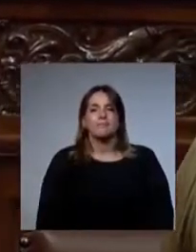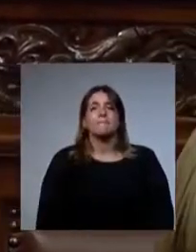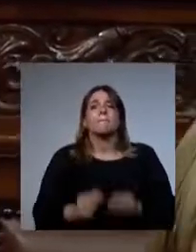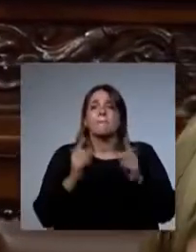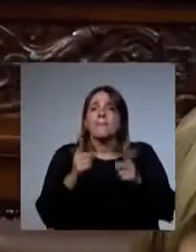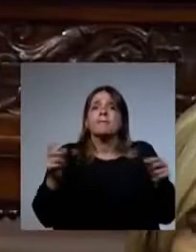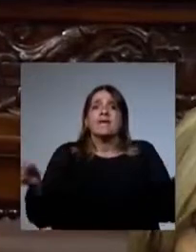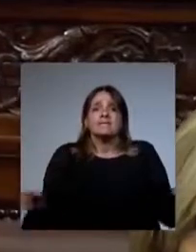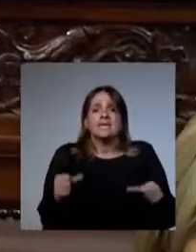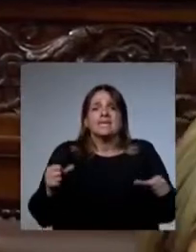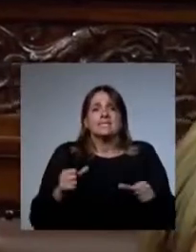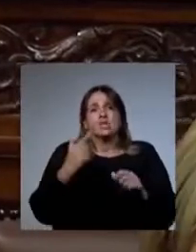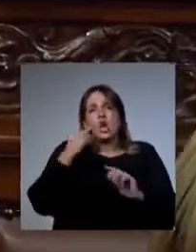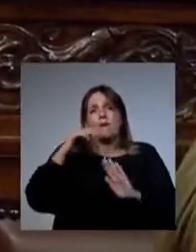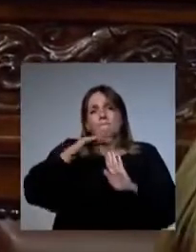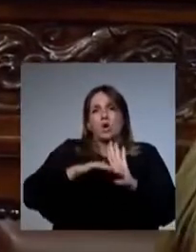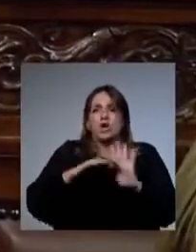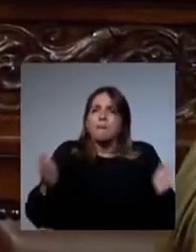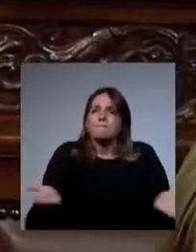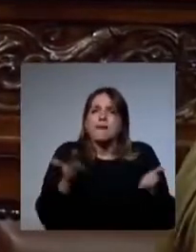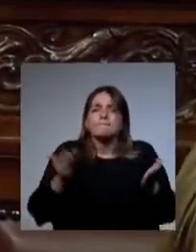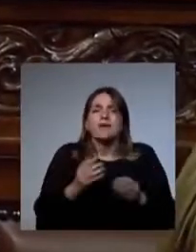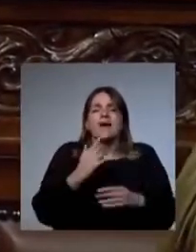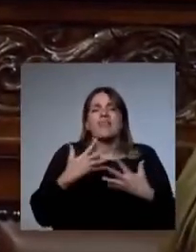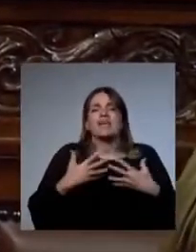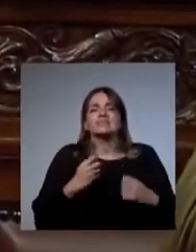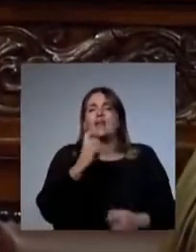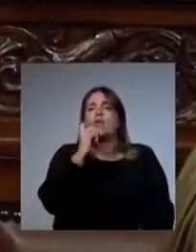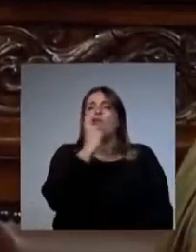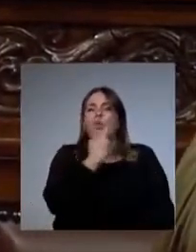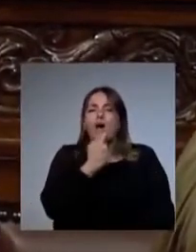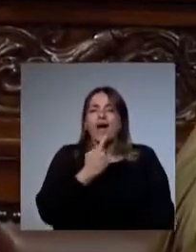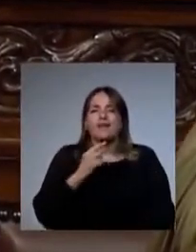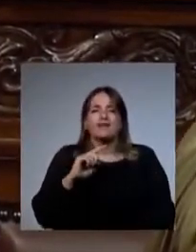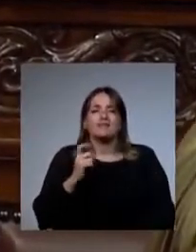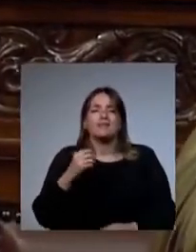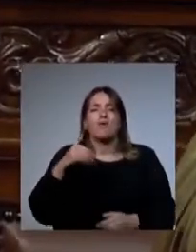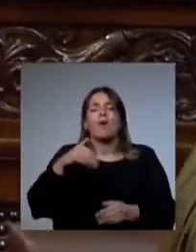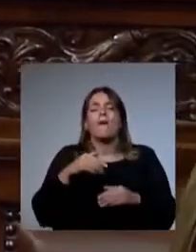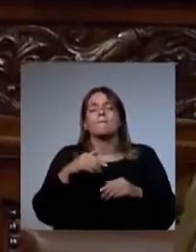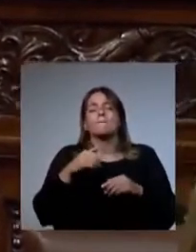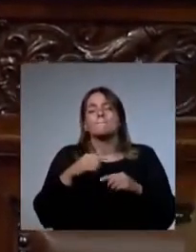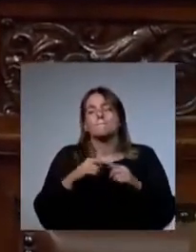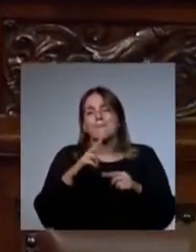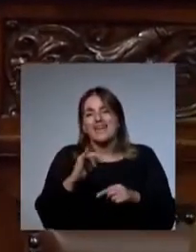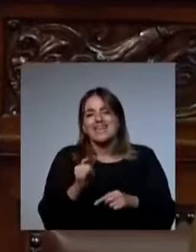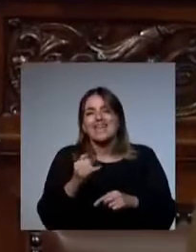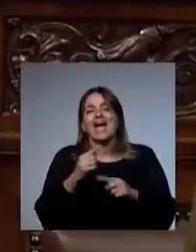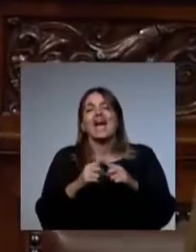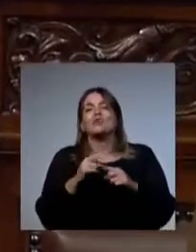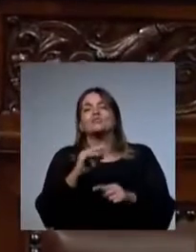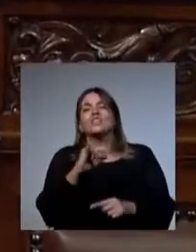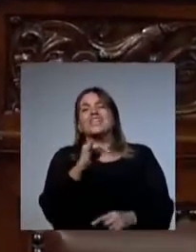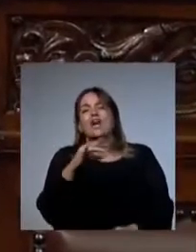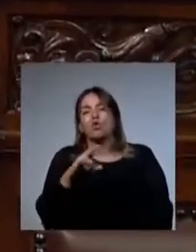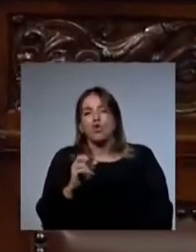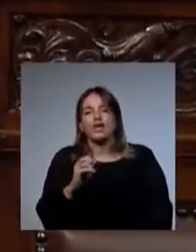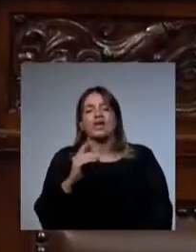Se potenció el programa de salud bucal María Auxiliadora Delgado.